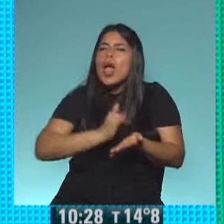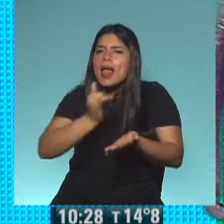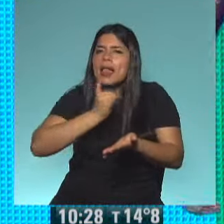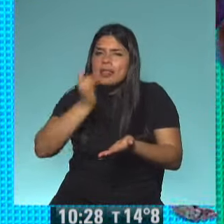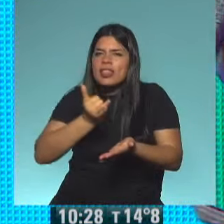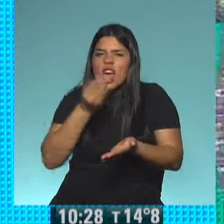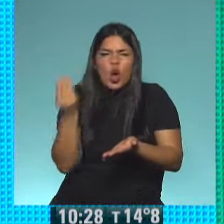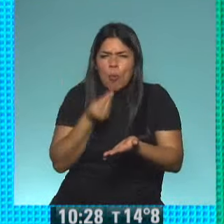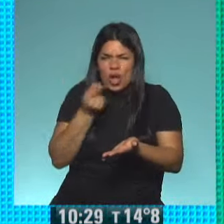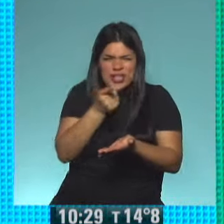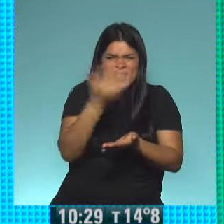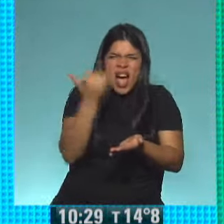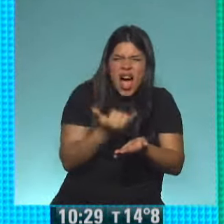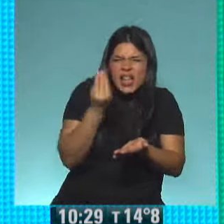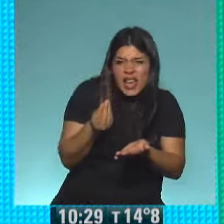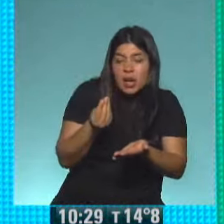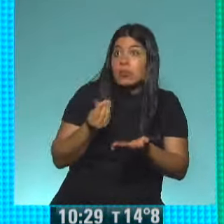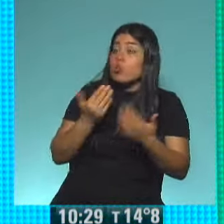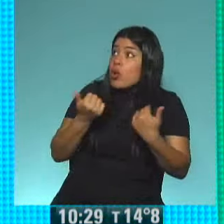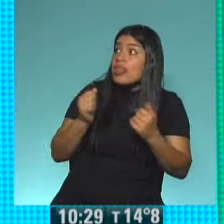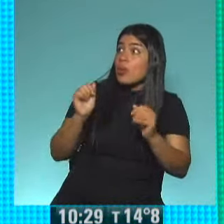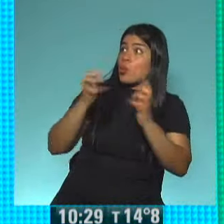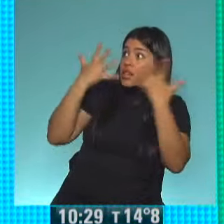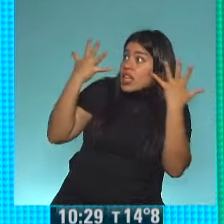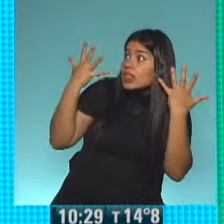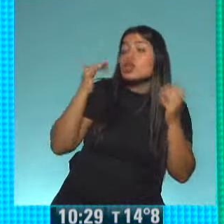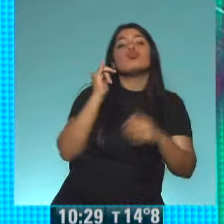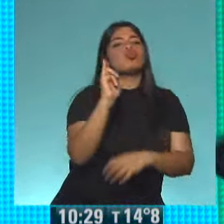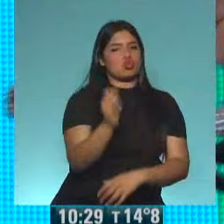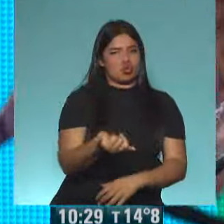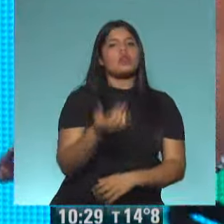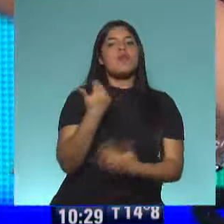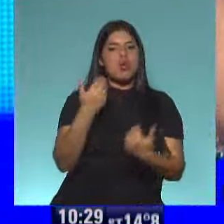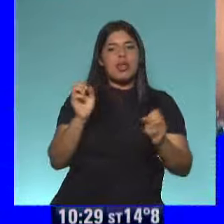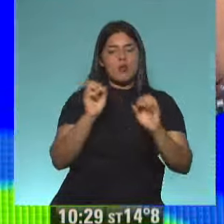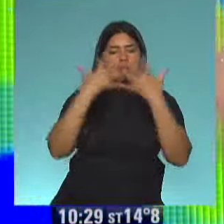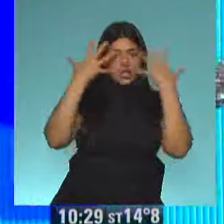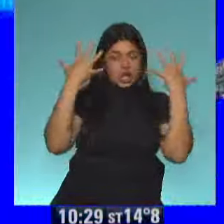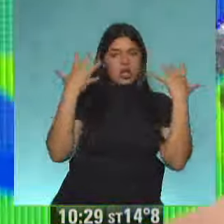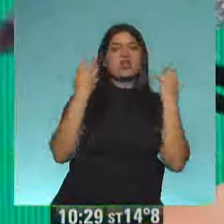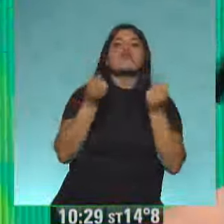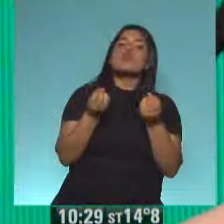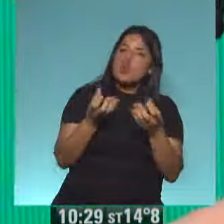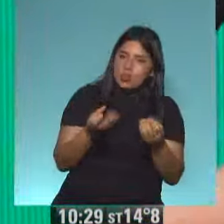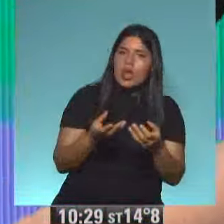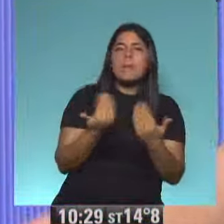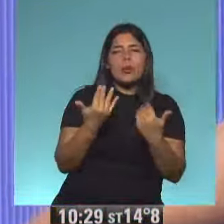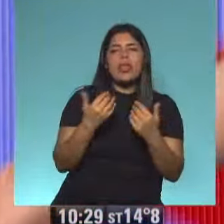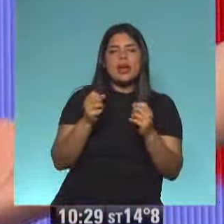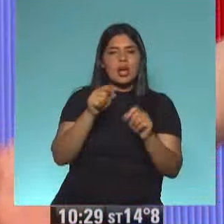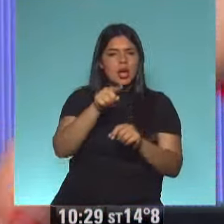este traje? ¿Puedo decir brillante? Podés decir brillante. Yo lo veo brillante. ¿Podemos poner entonces, sí, Maga, los trajes son